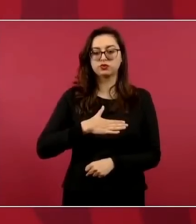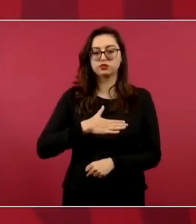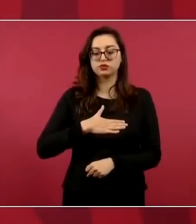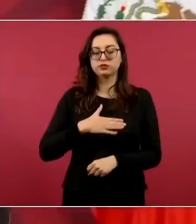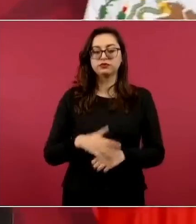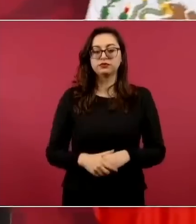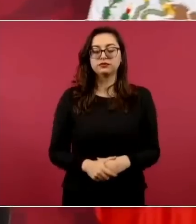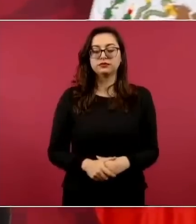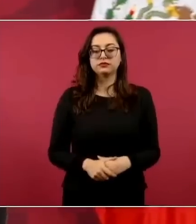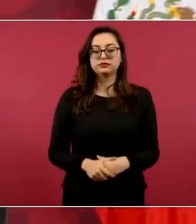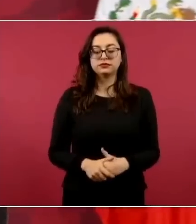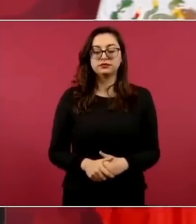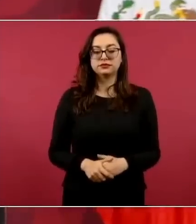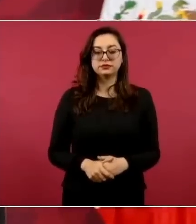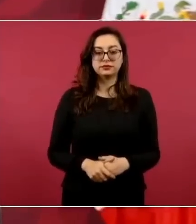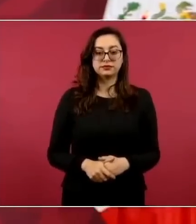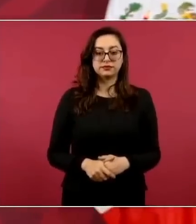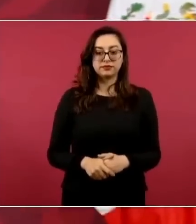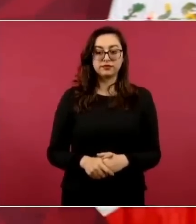porque nosotros